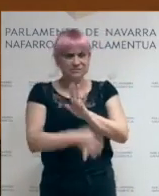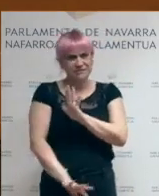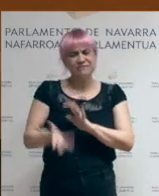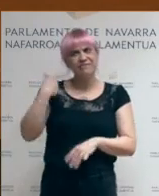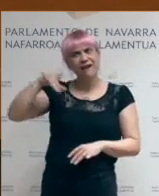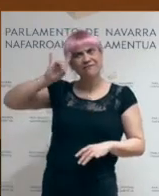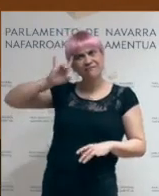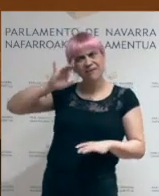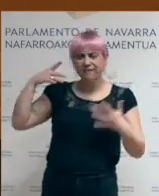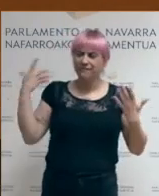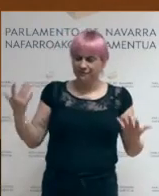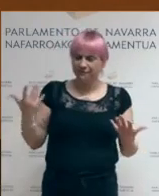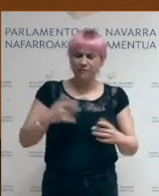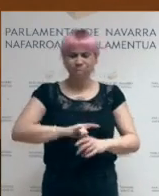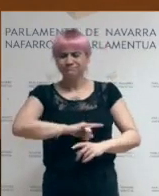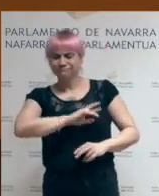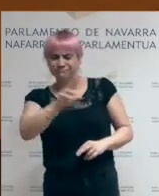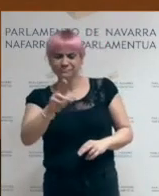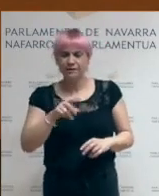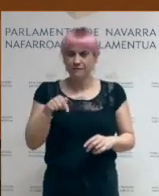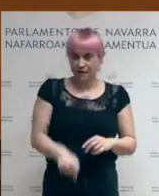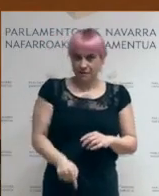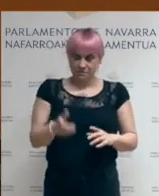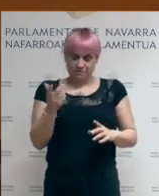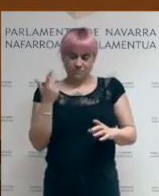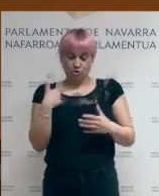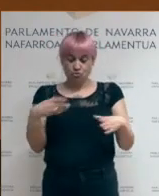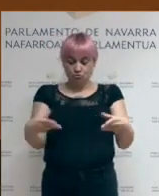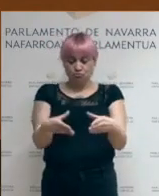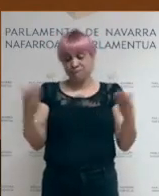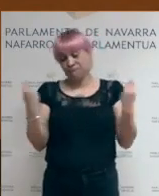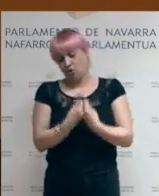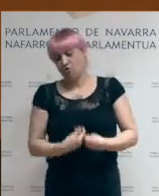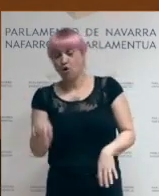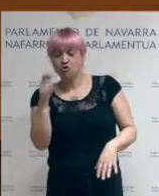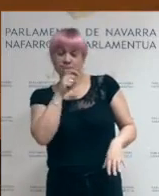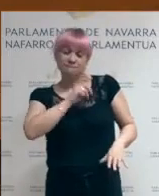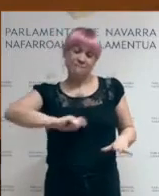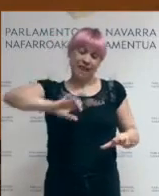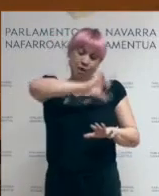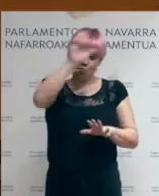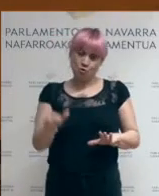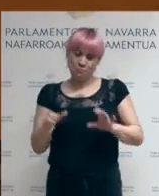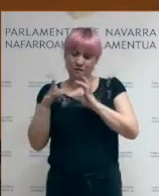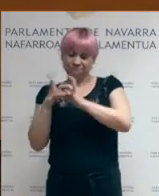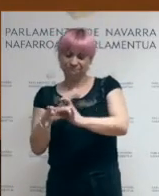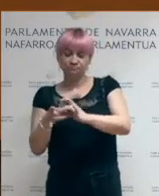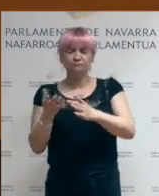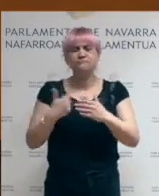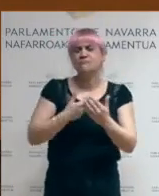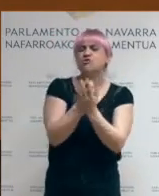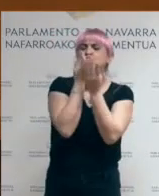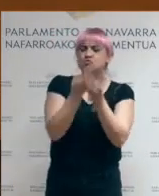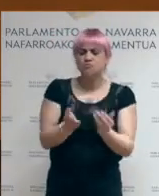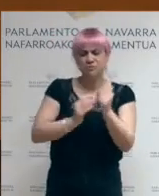extrema y la extrema izquierda de este país, junto a los nacionalismos más retrógrados de Europa. Esa ley que ha sido aprobada con el menor número